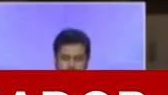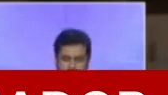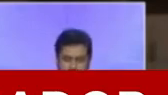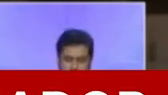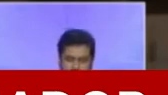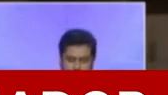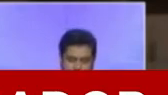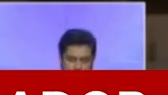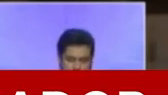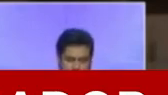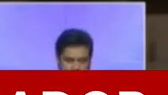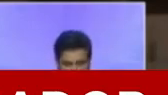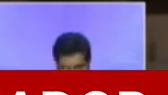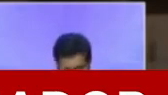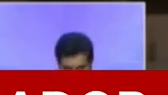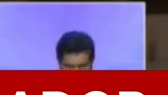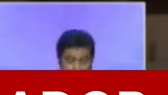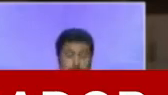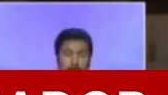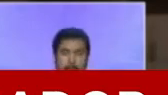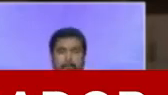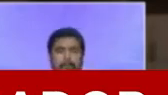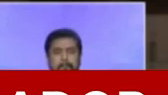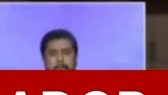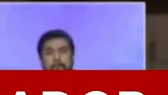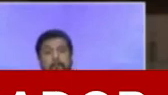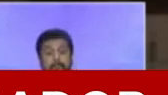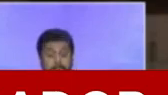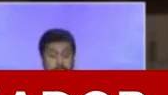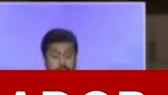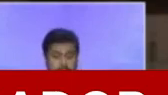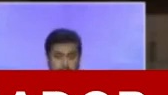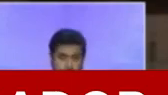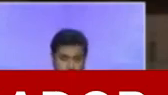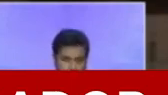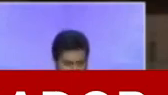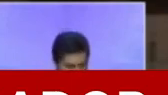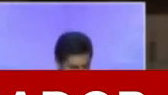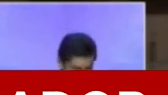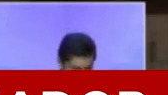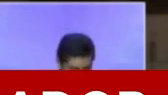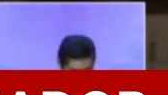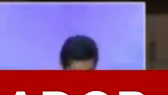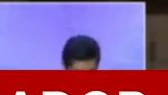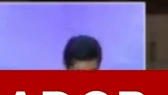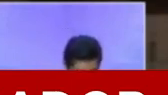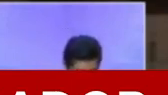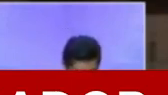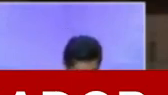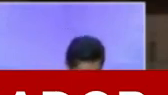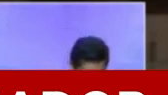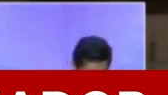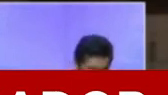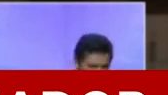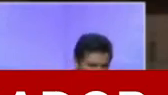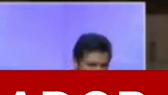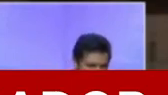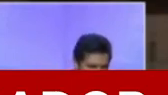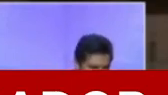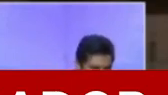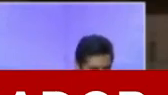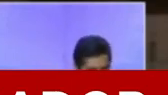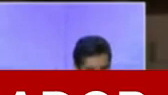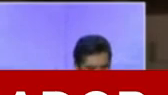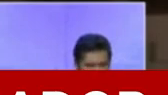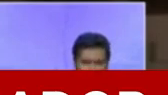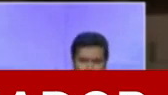ya solicitó licencia, él quiere retirarse a partir de este 12 de noviembre, a partir de este domingo, y además asegura que el tema de designar quién se va a